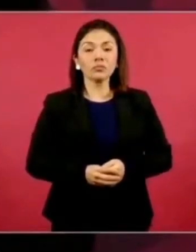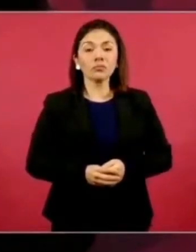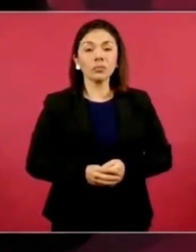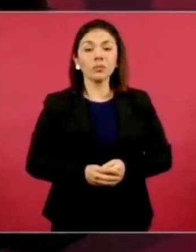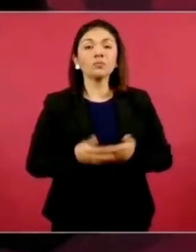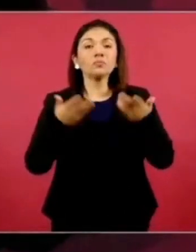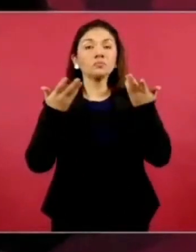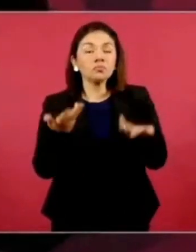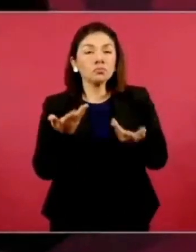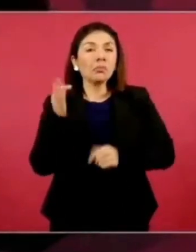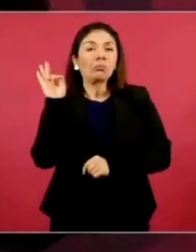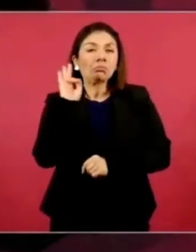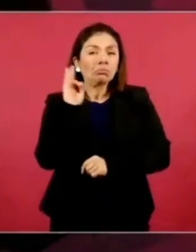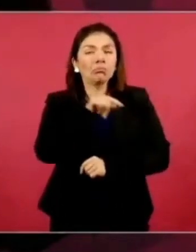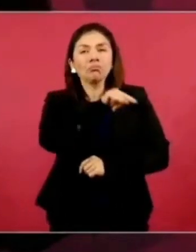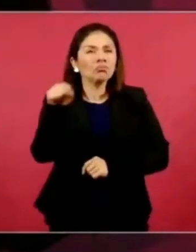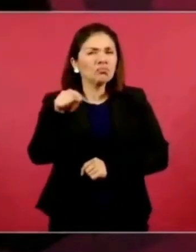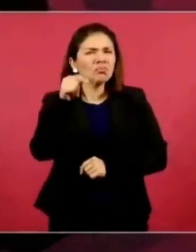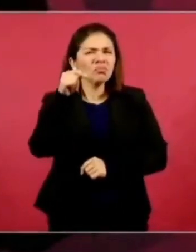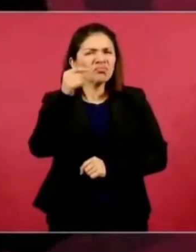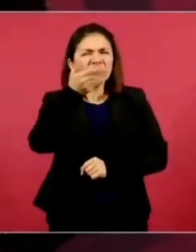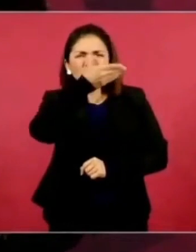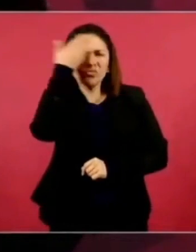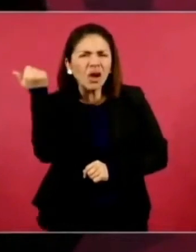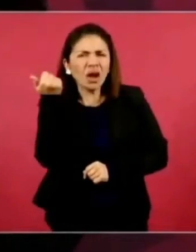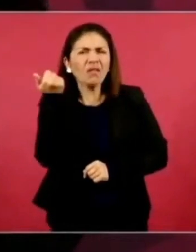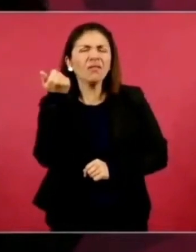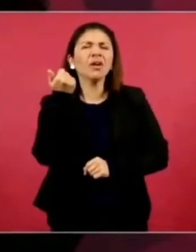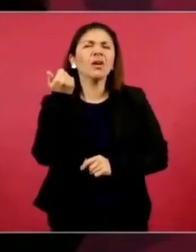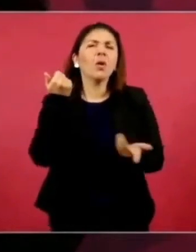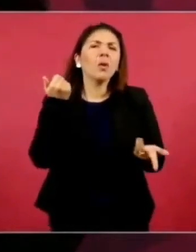no se sabe o